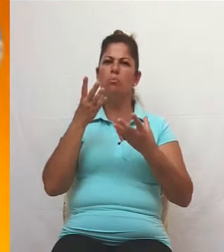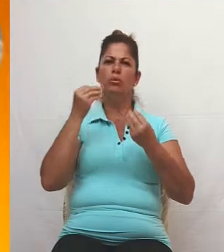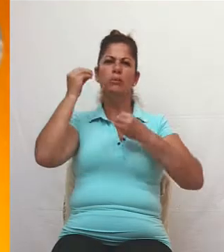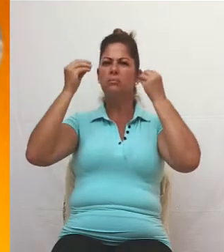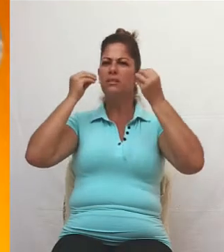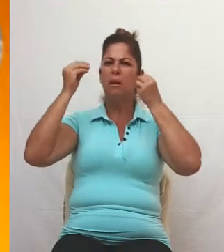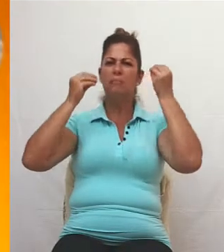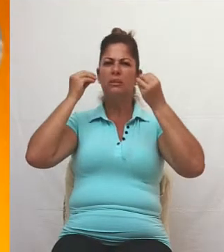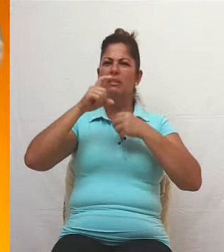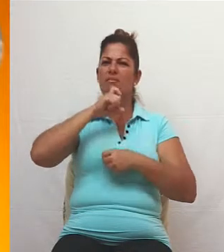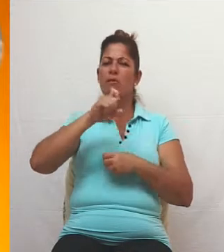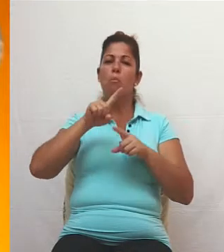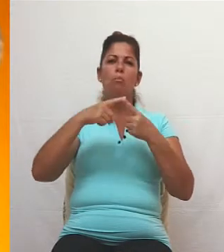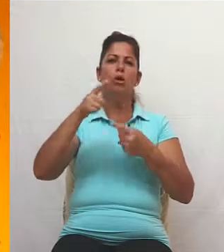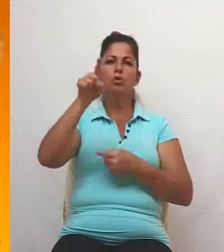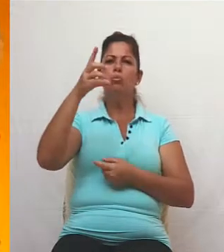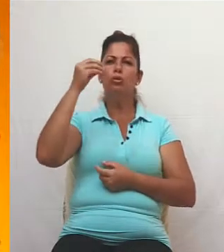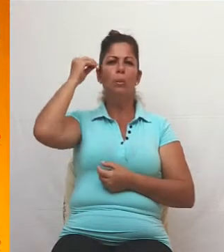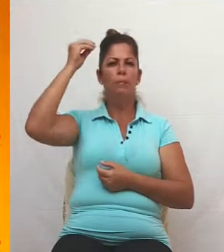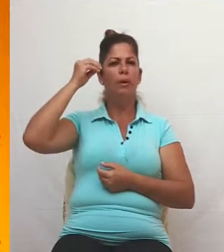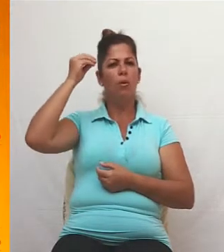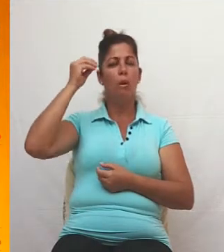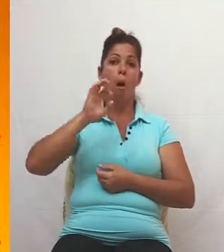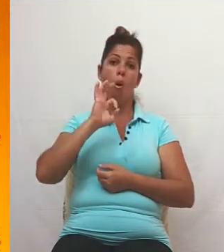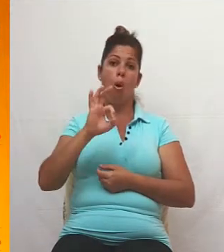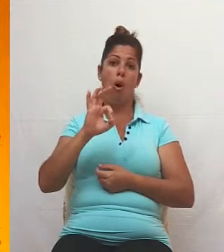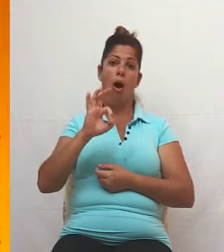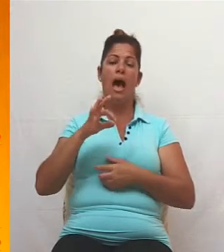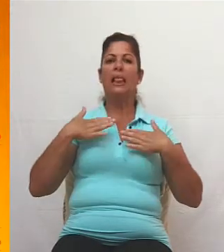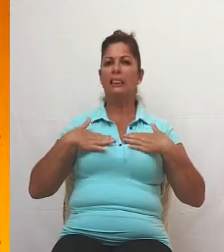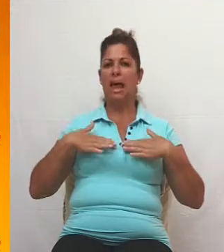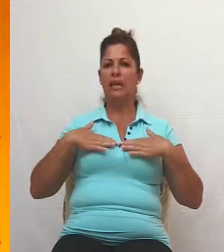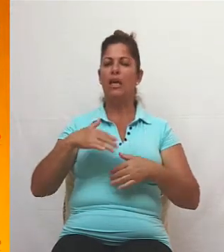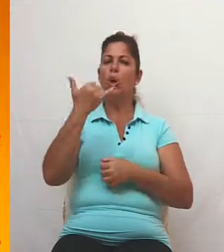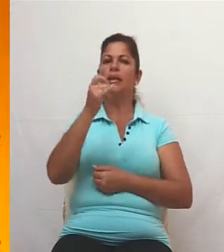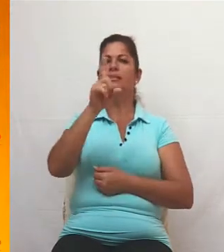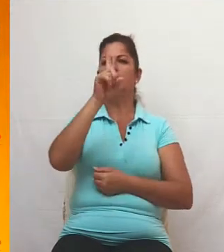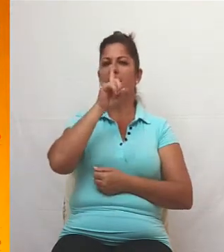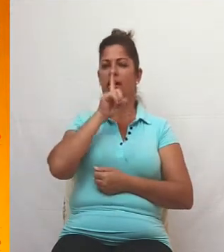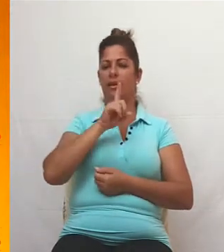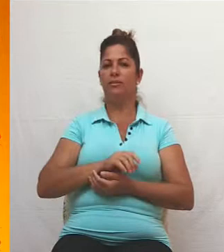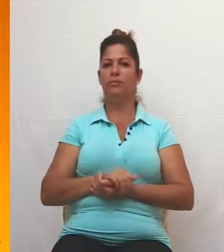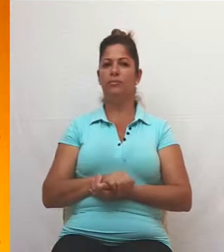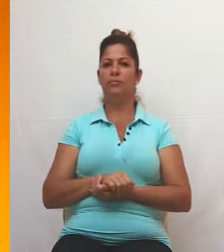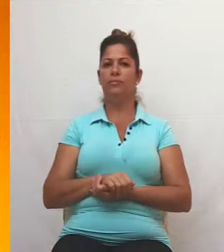alterados por las preocupaciones o tranquilos y en silencio